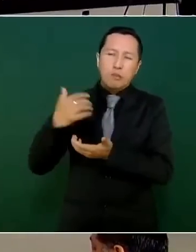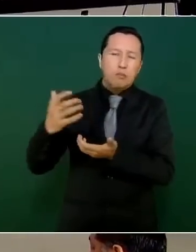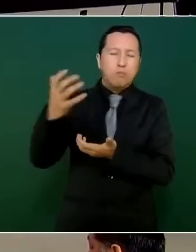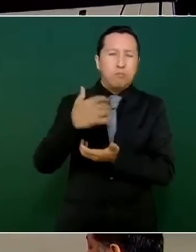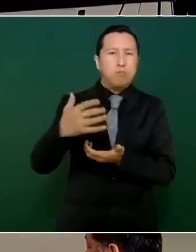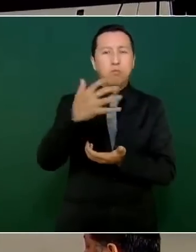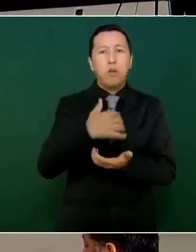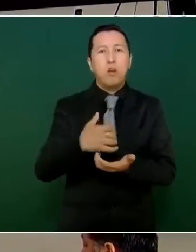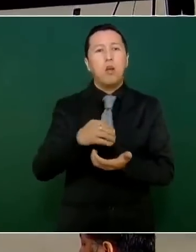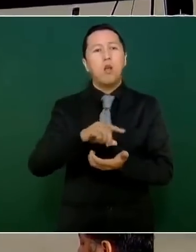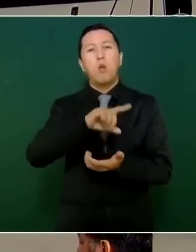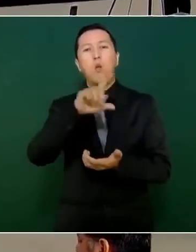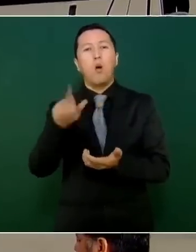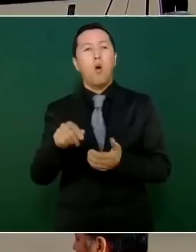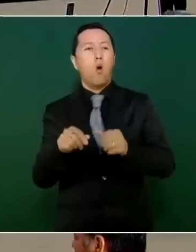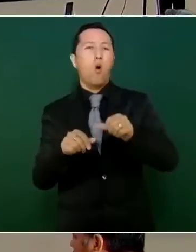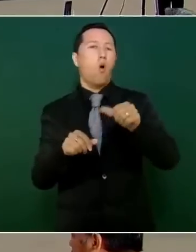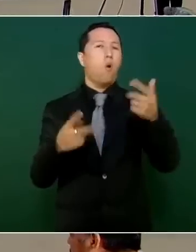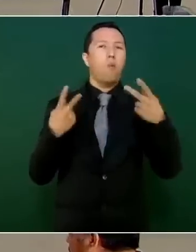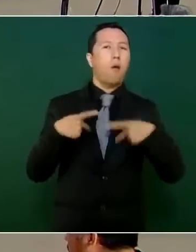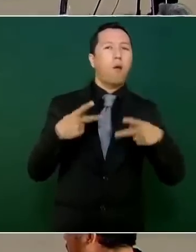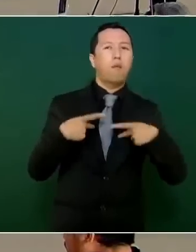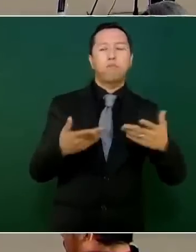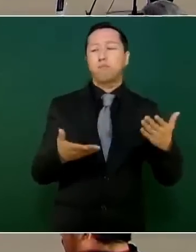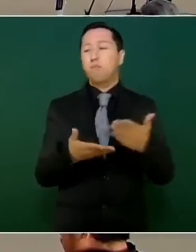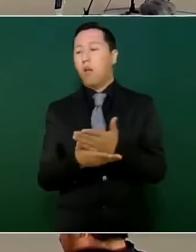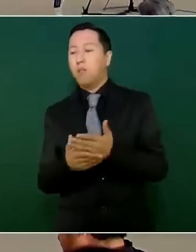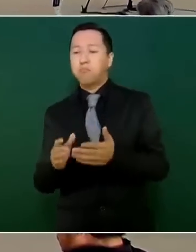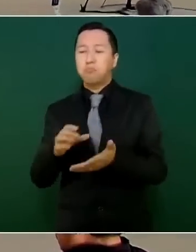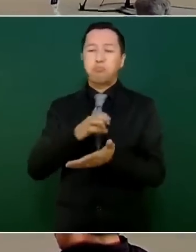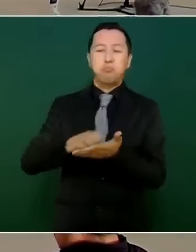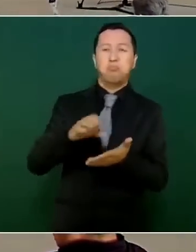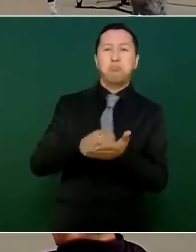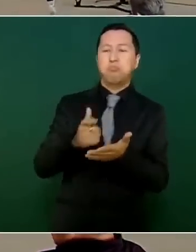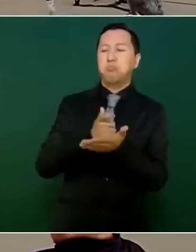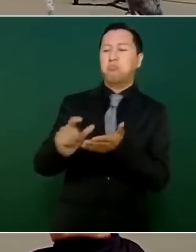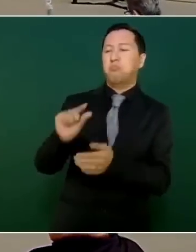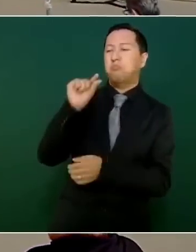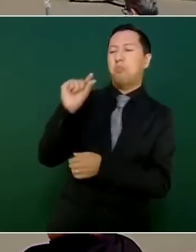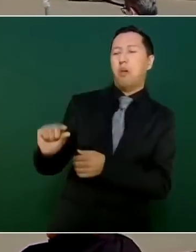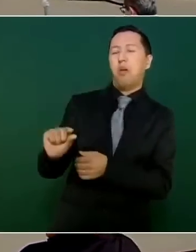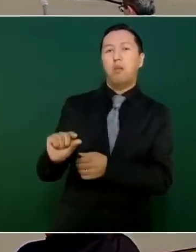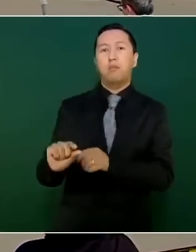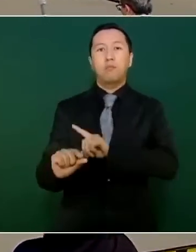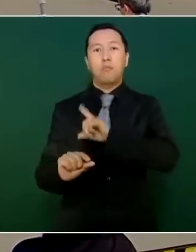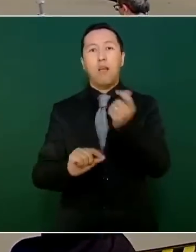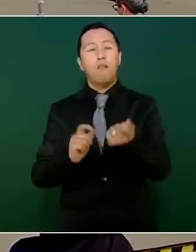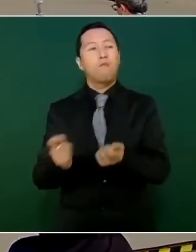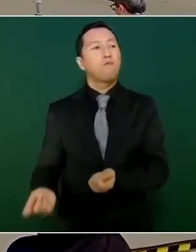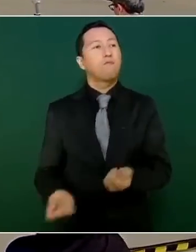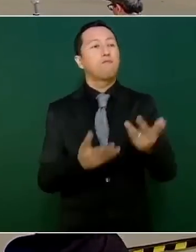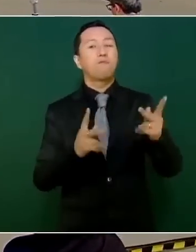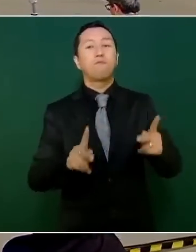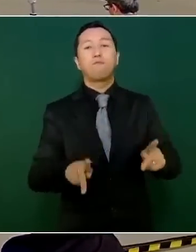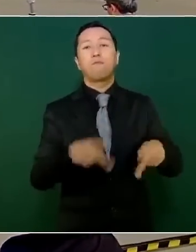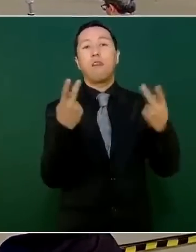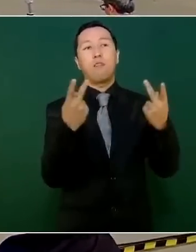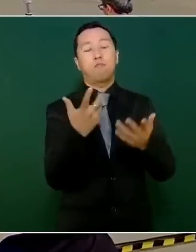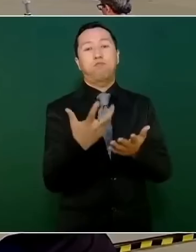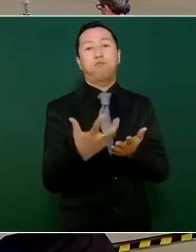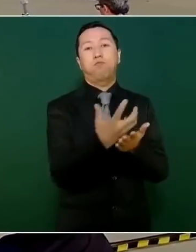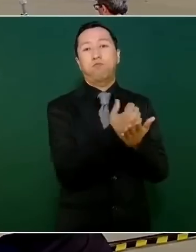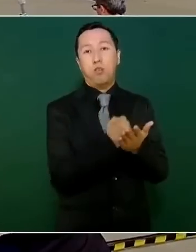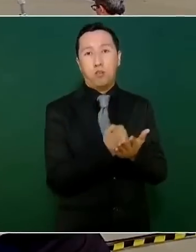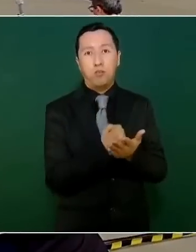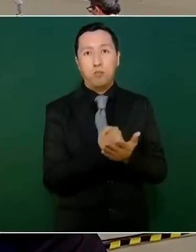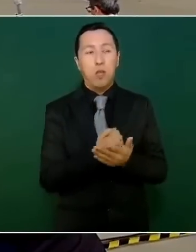malcompre un intermediario y la vaya a vender a Europa como si fuera algo sustentable y les manda un videíto para